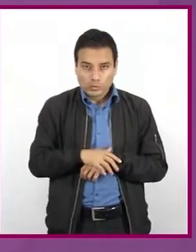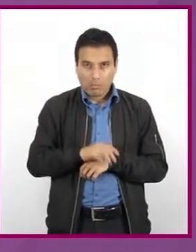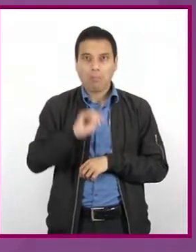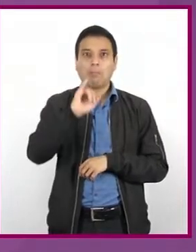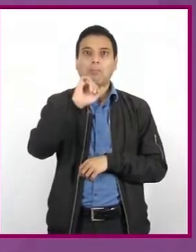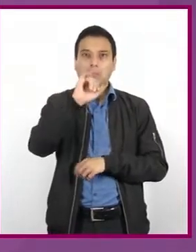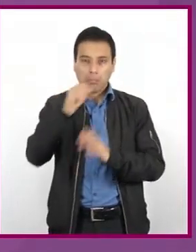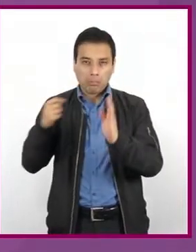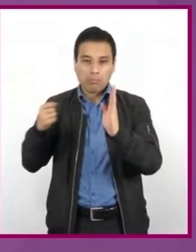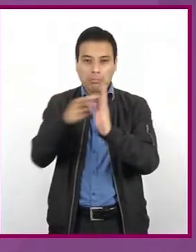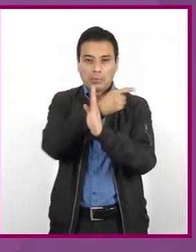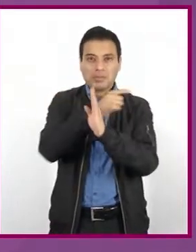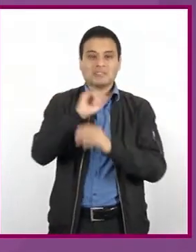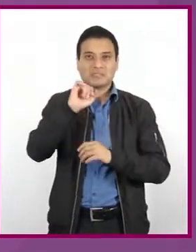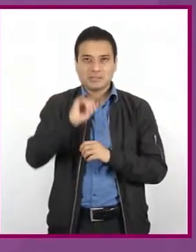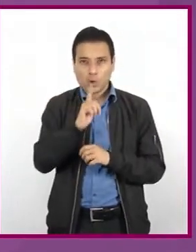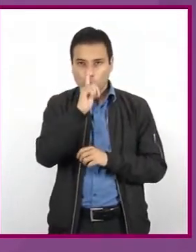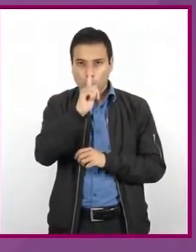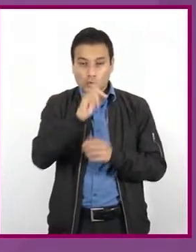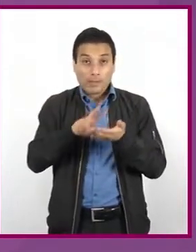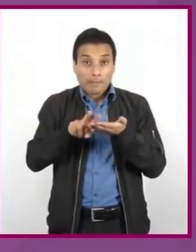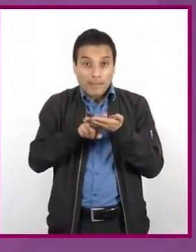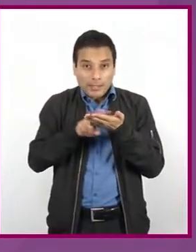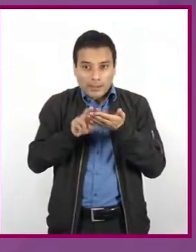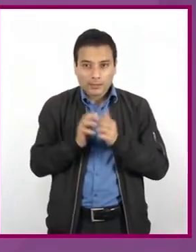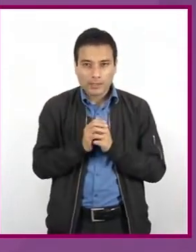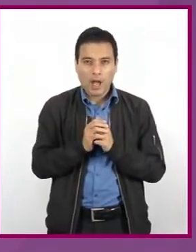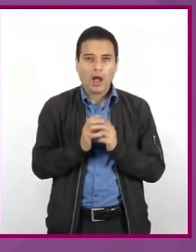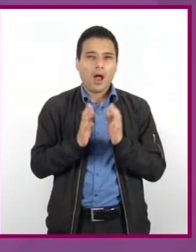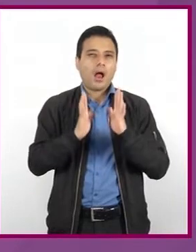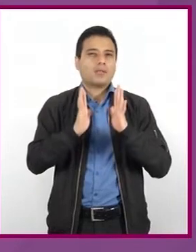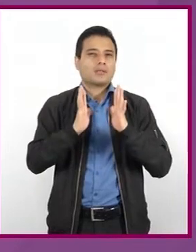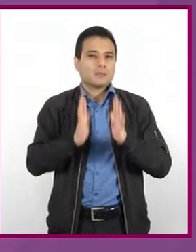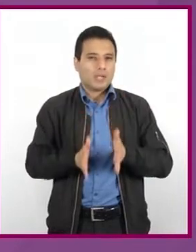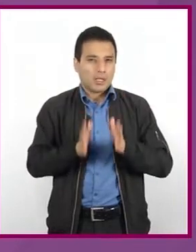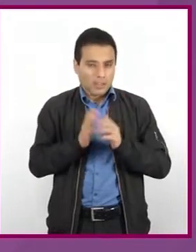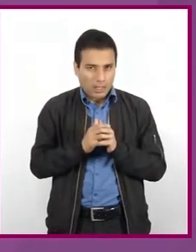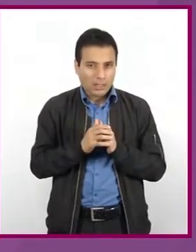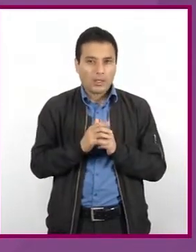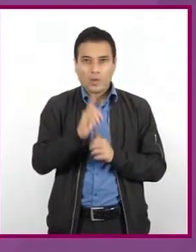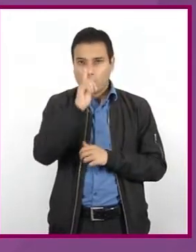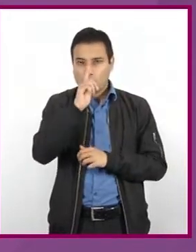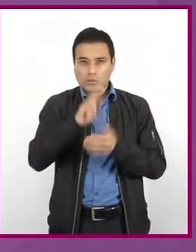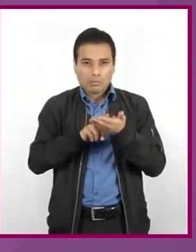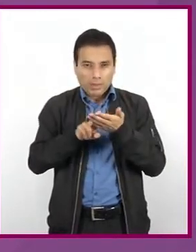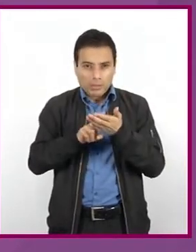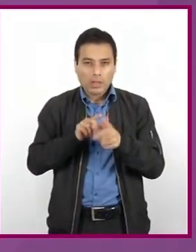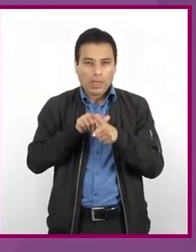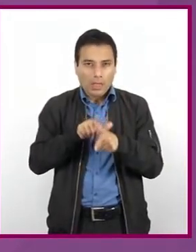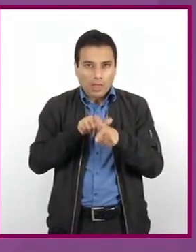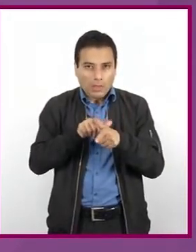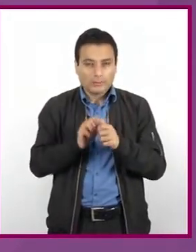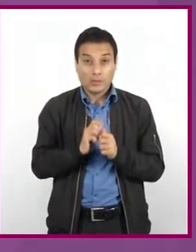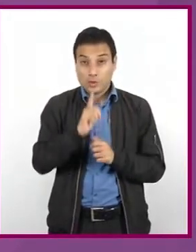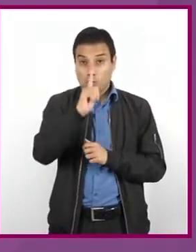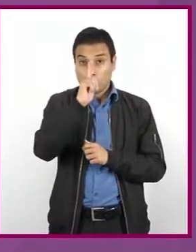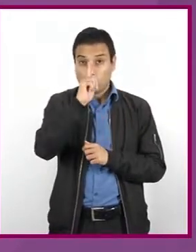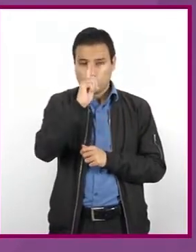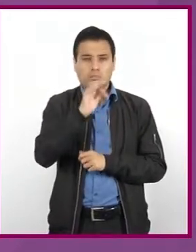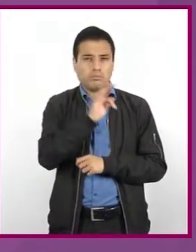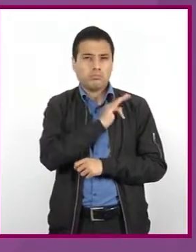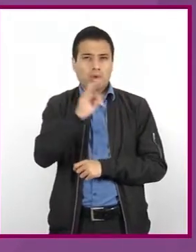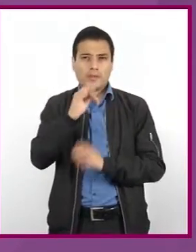y emitía una luz verdosa. Y observó que la fluorescencia continuaba, por lo que concluyó que la luz podría